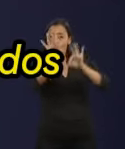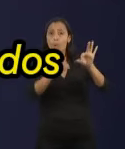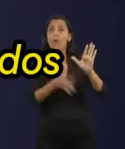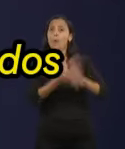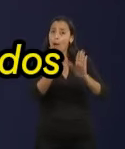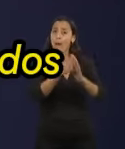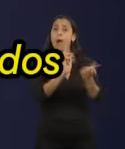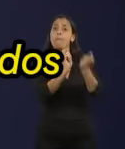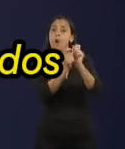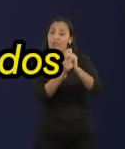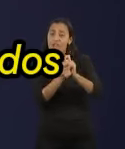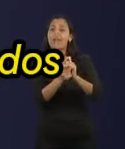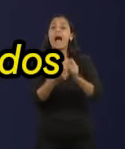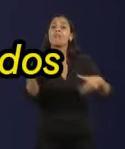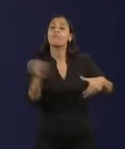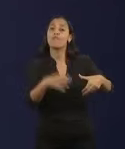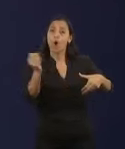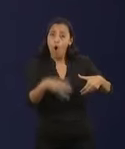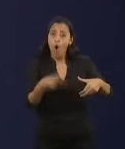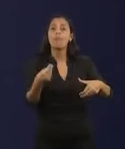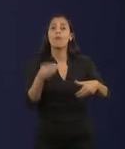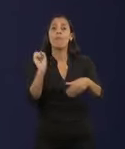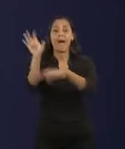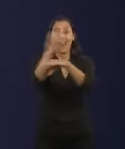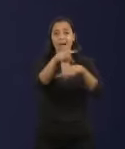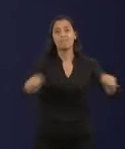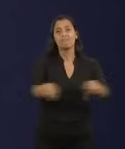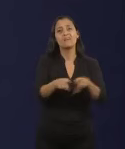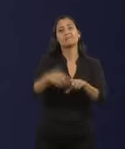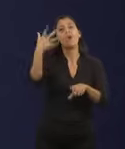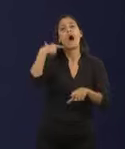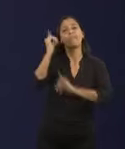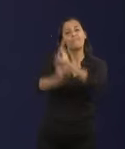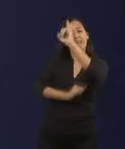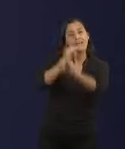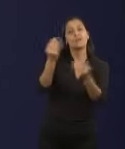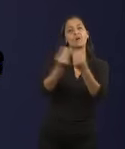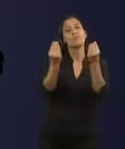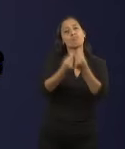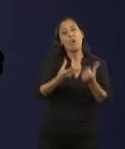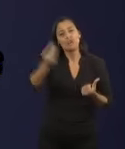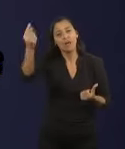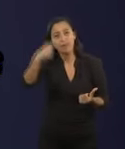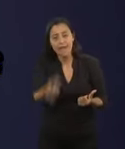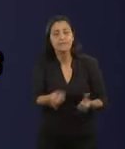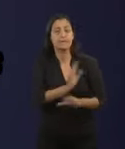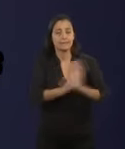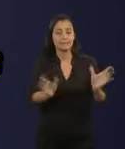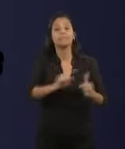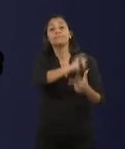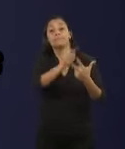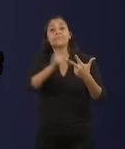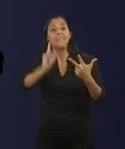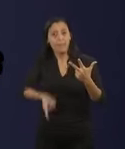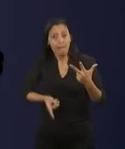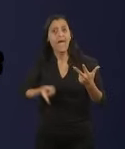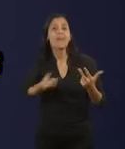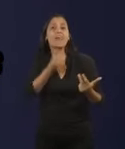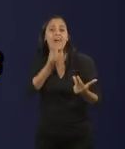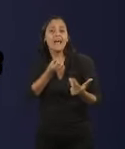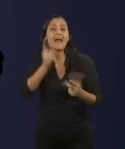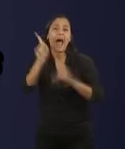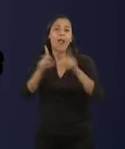modificar o a disolver fondos fiduciarios de los que hemos hablado en reiteradas oportunidades se van a declarar determinadas